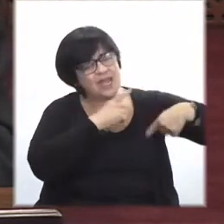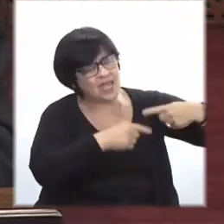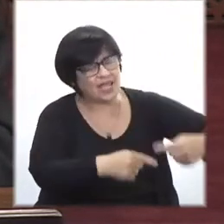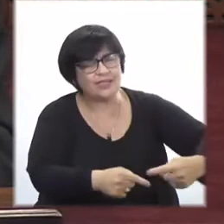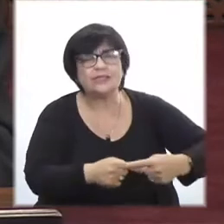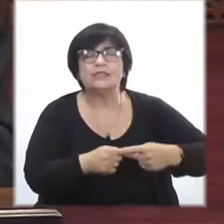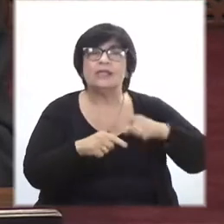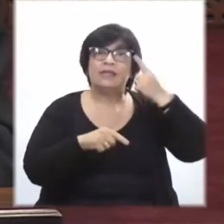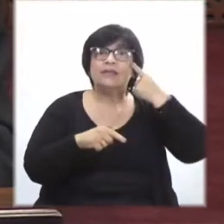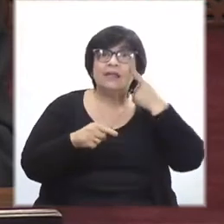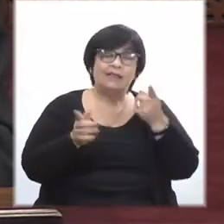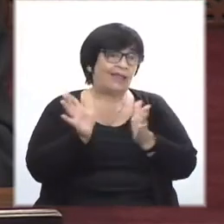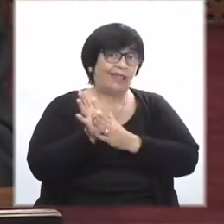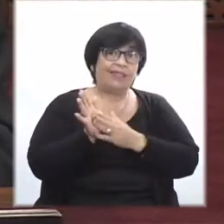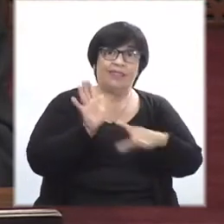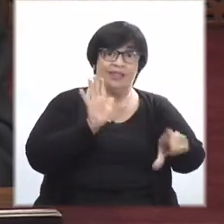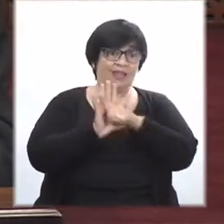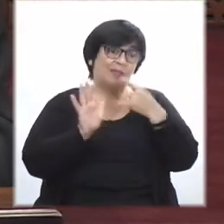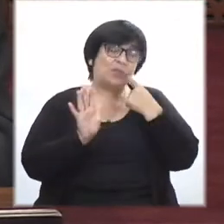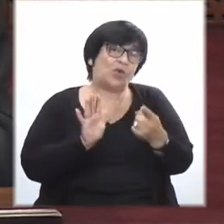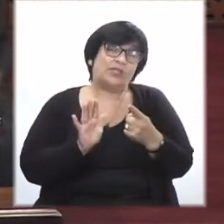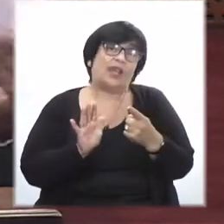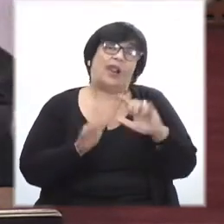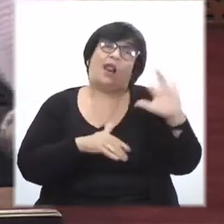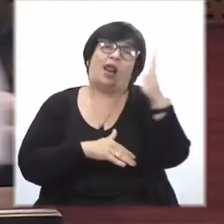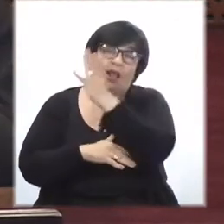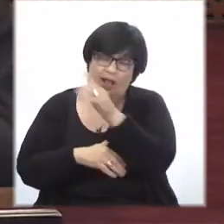observaciones recaídas pretenden ilegitimar que la forestación